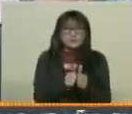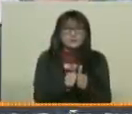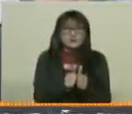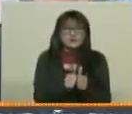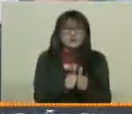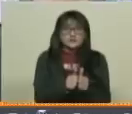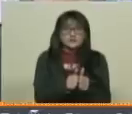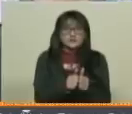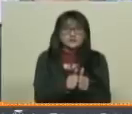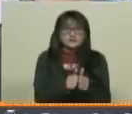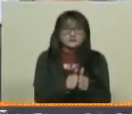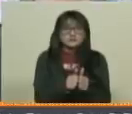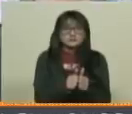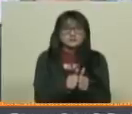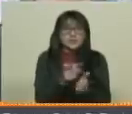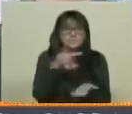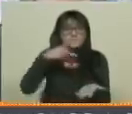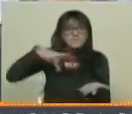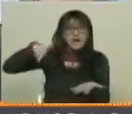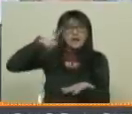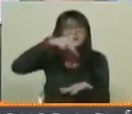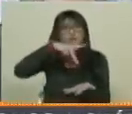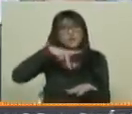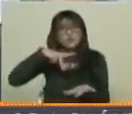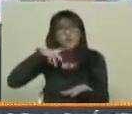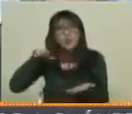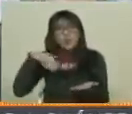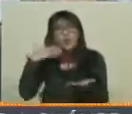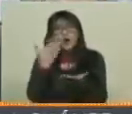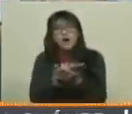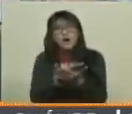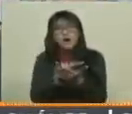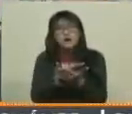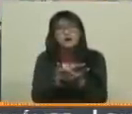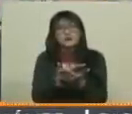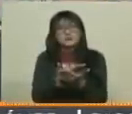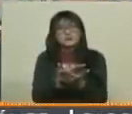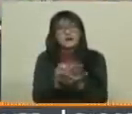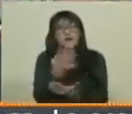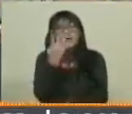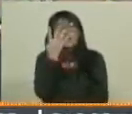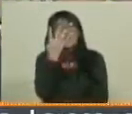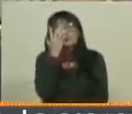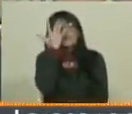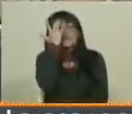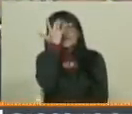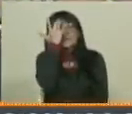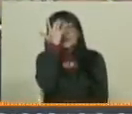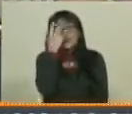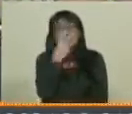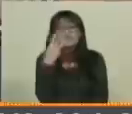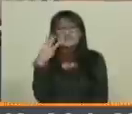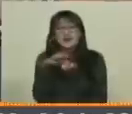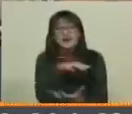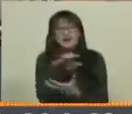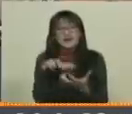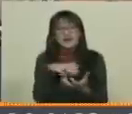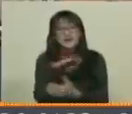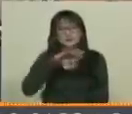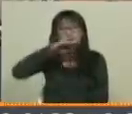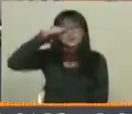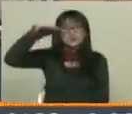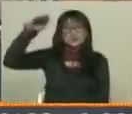desde el patio de las academias, hasta el cuartel del 4 de febrero, cuartel de la